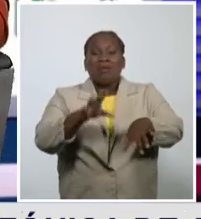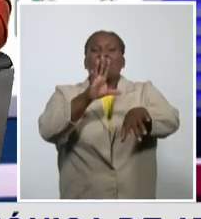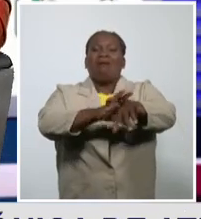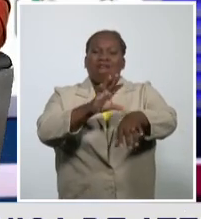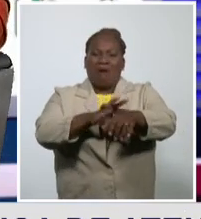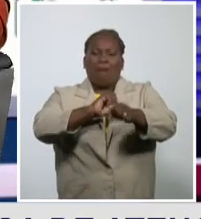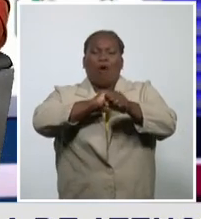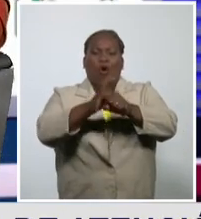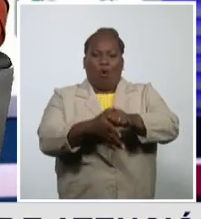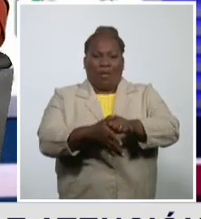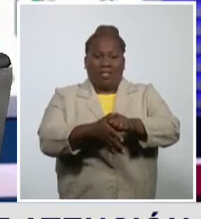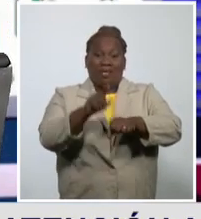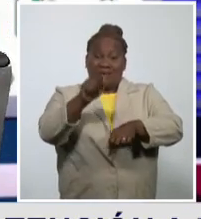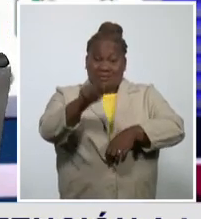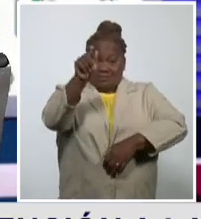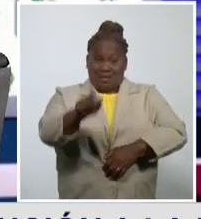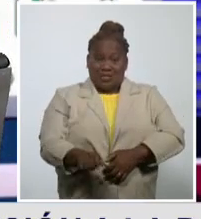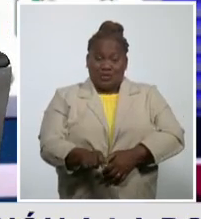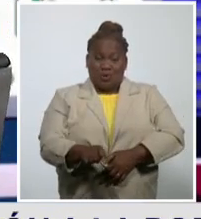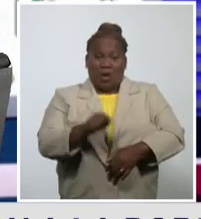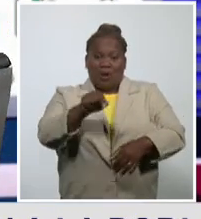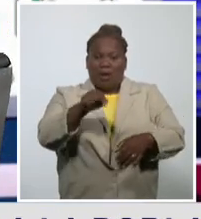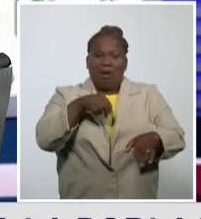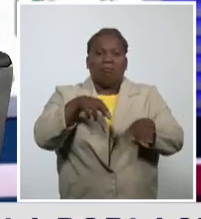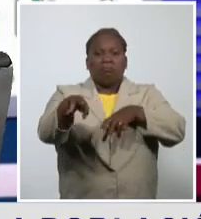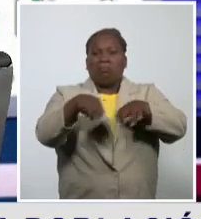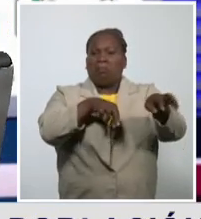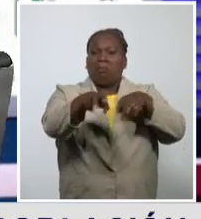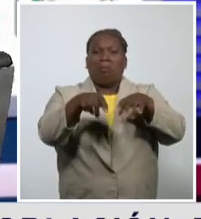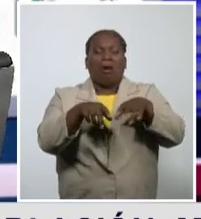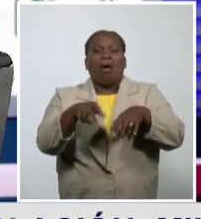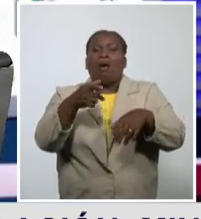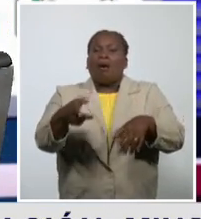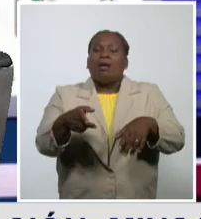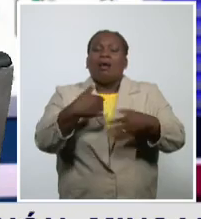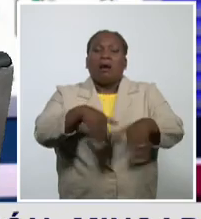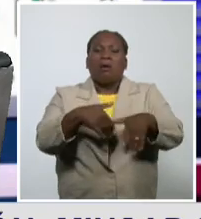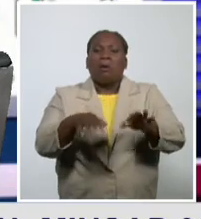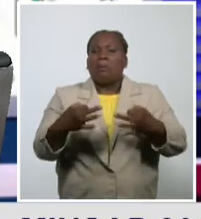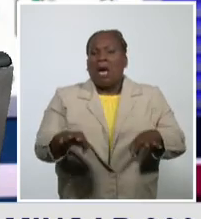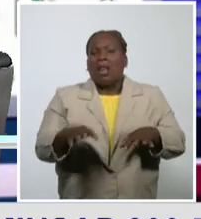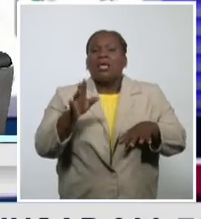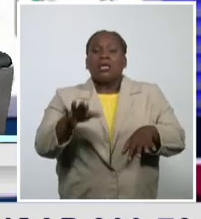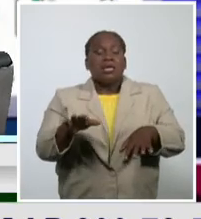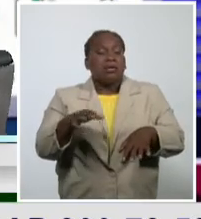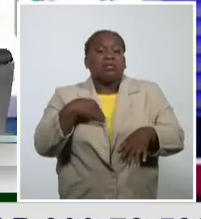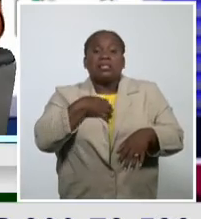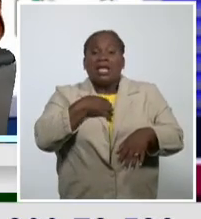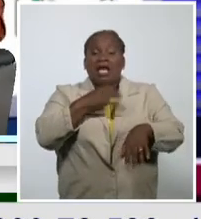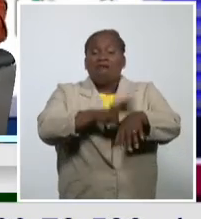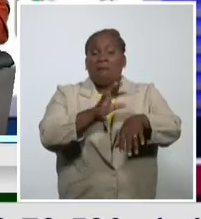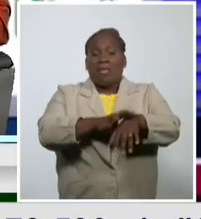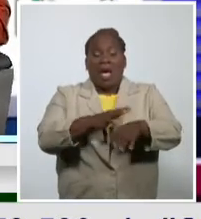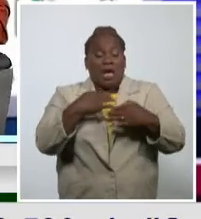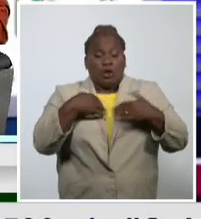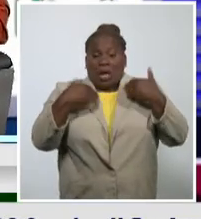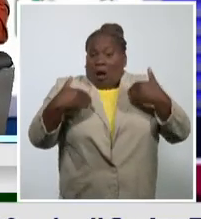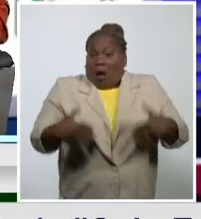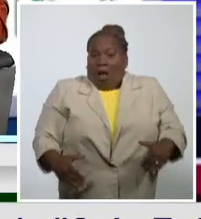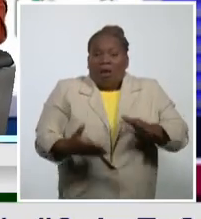todo porque son aquellas personas que transitan por la enfermedad sin manifestaciones clínicas. Él hablaba incluso en